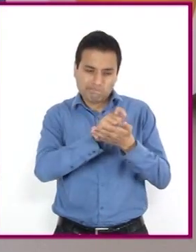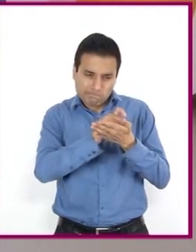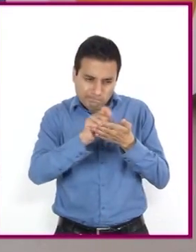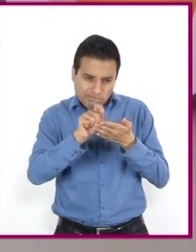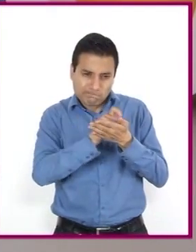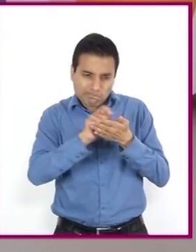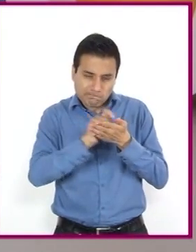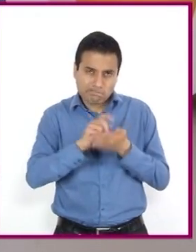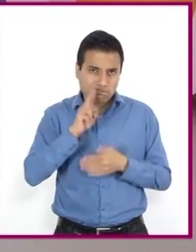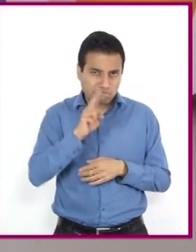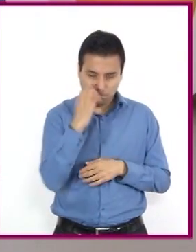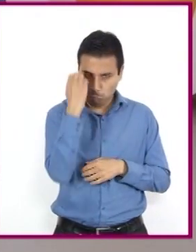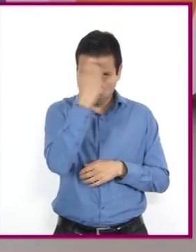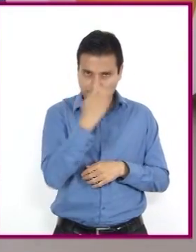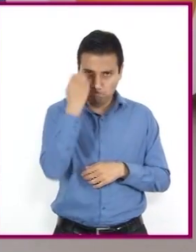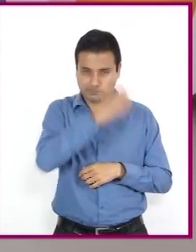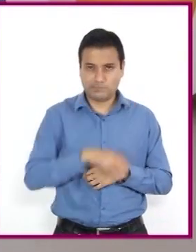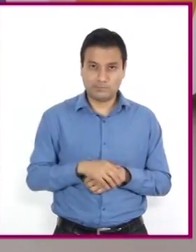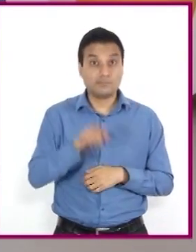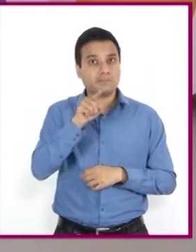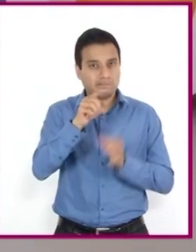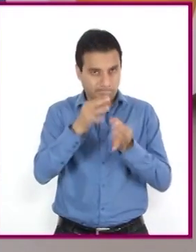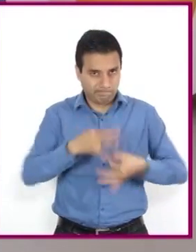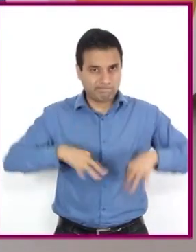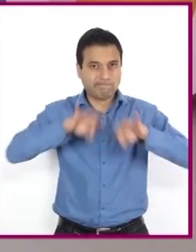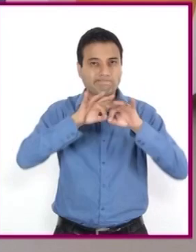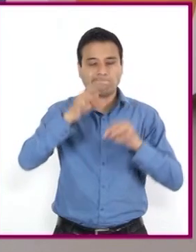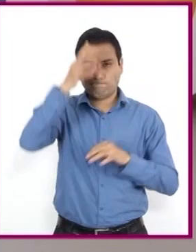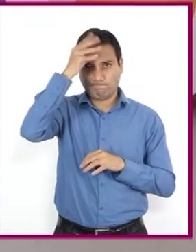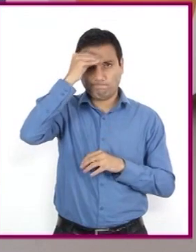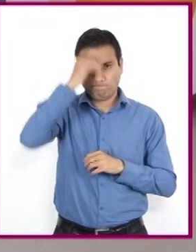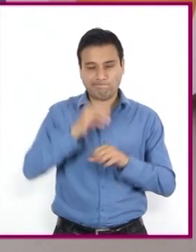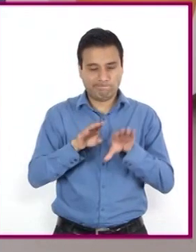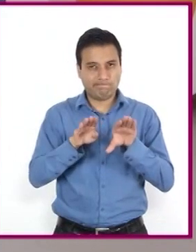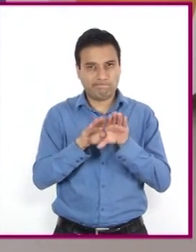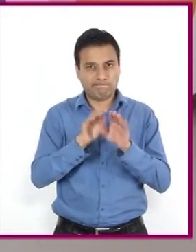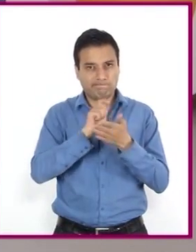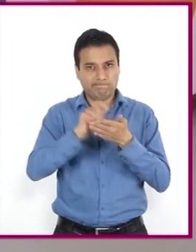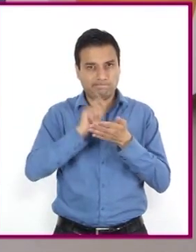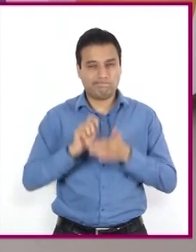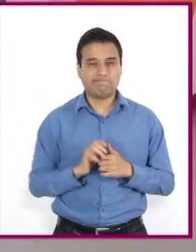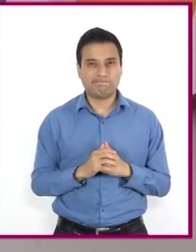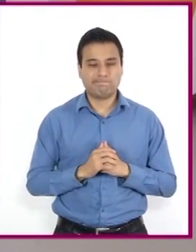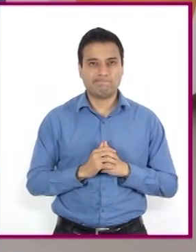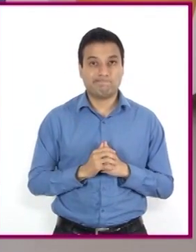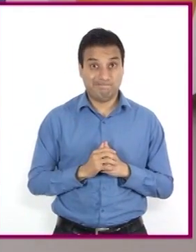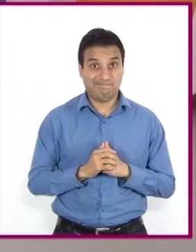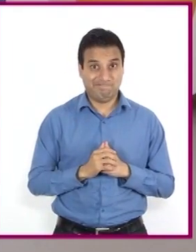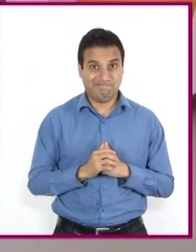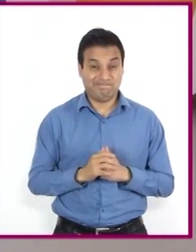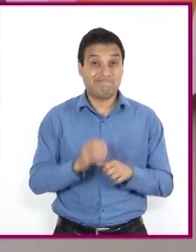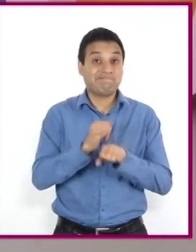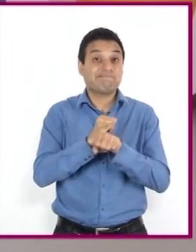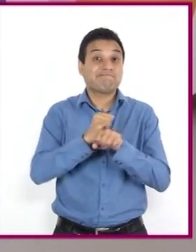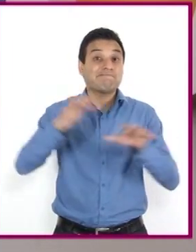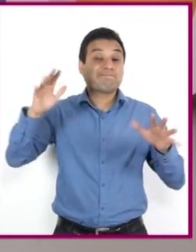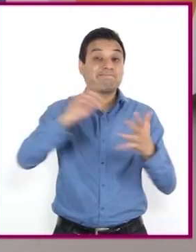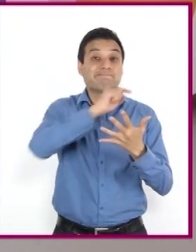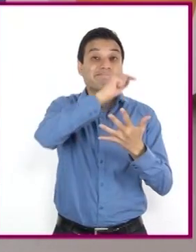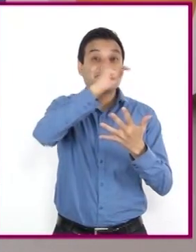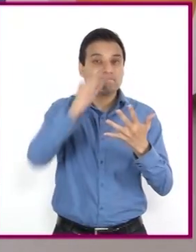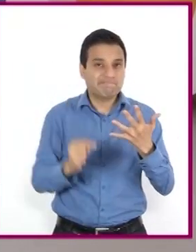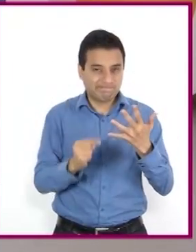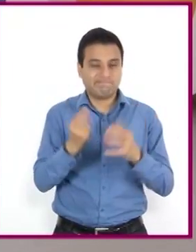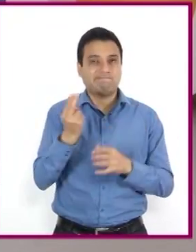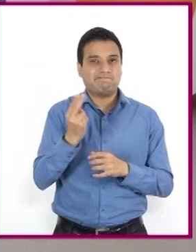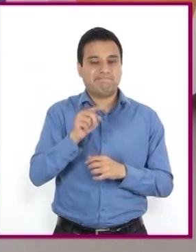resultados. Lo importante es que aprendan cómo se resuelven estas operaciones y la información que necesitamos para